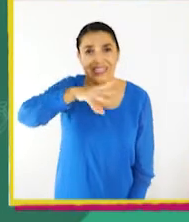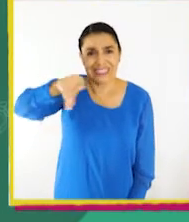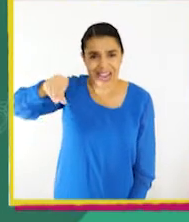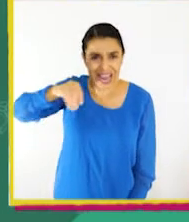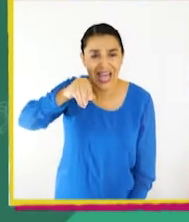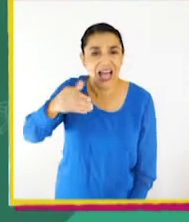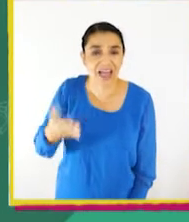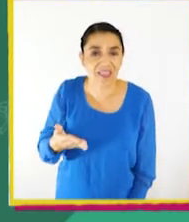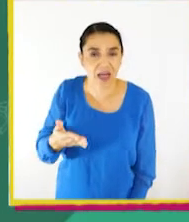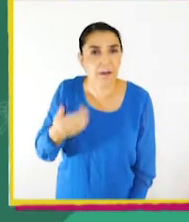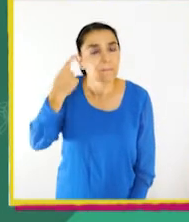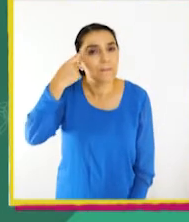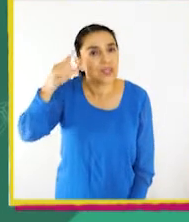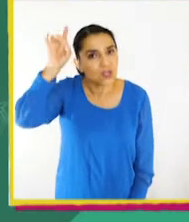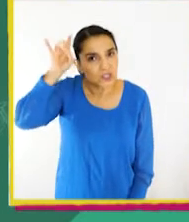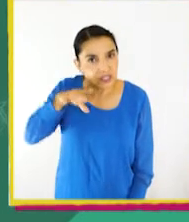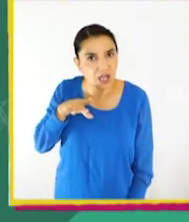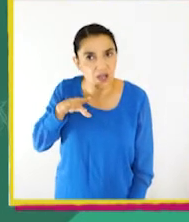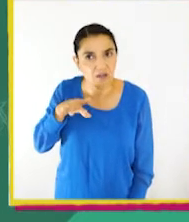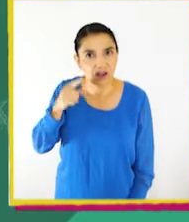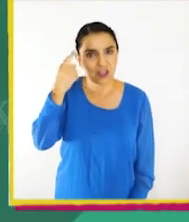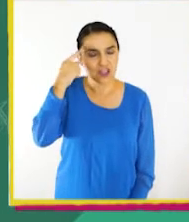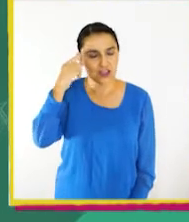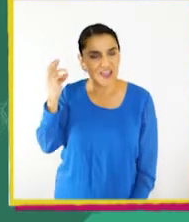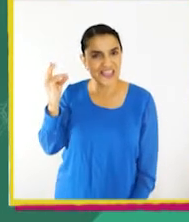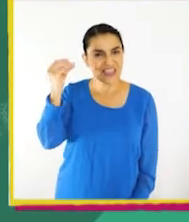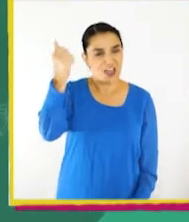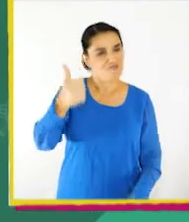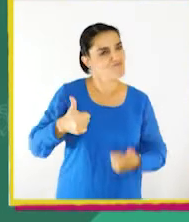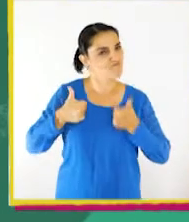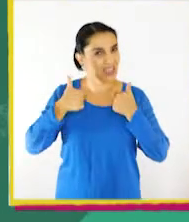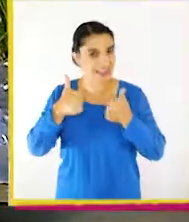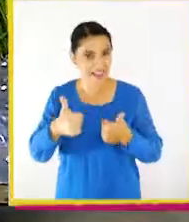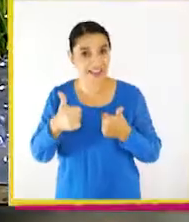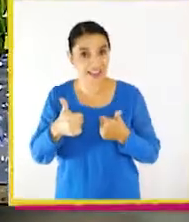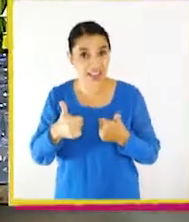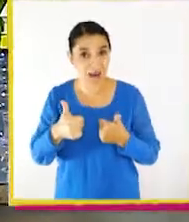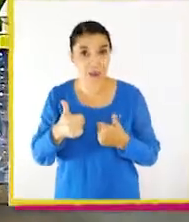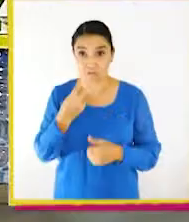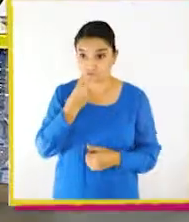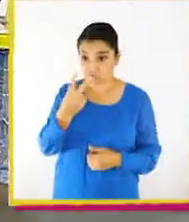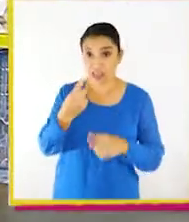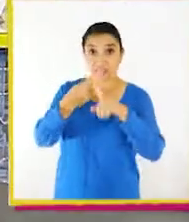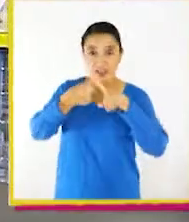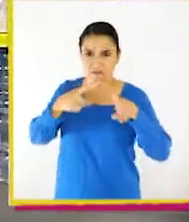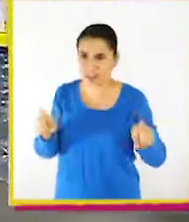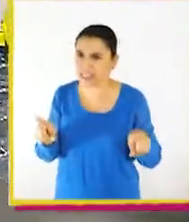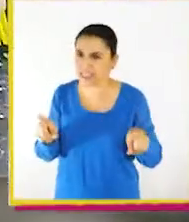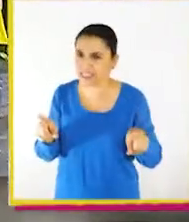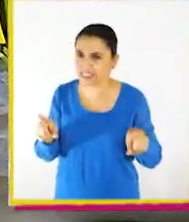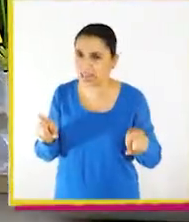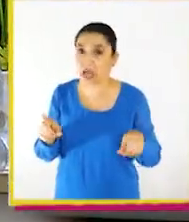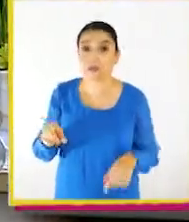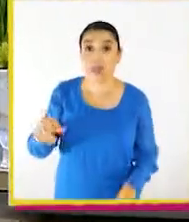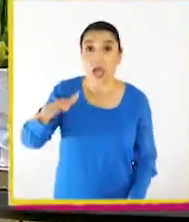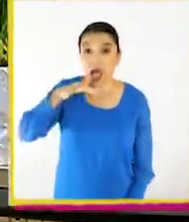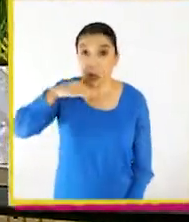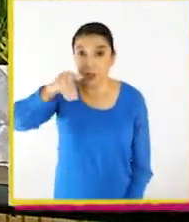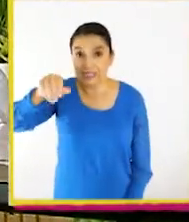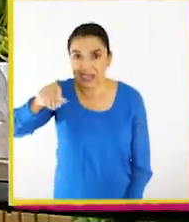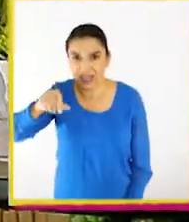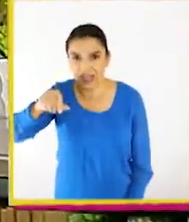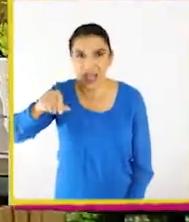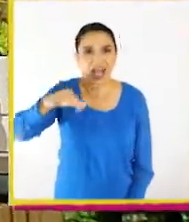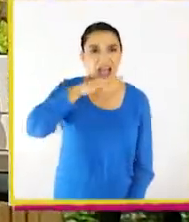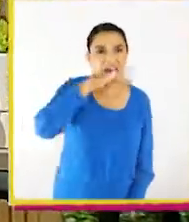muchísima agua salada. ¿Pero saben? Se me ocurrió una idea súper genial para que diferenciemos aún más entre el agua salada